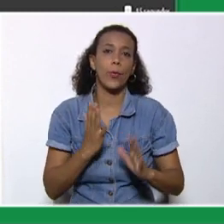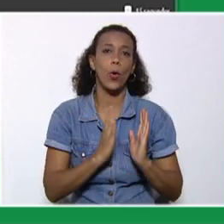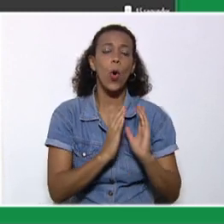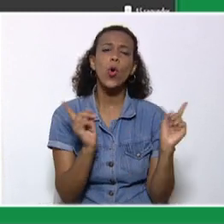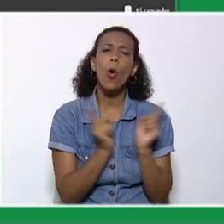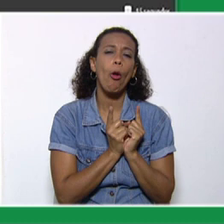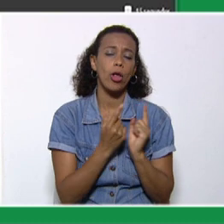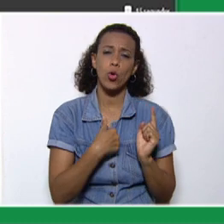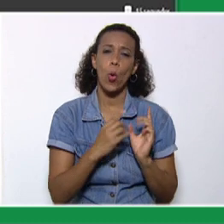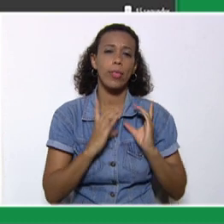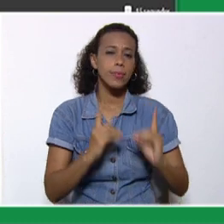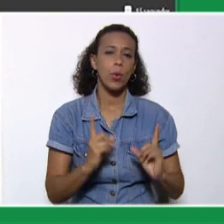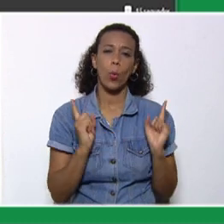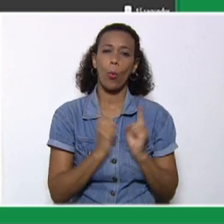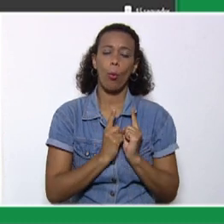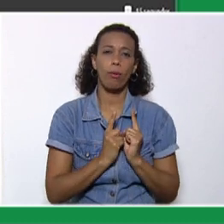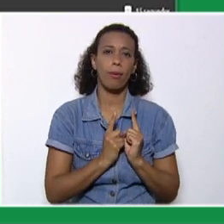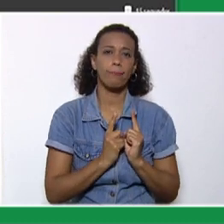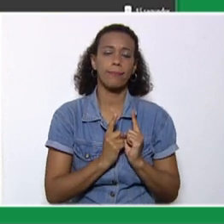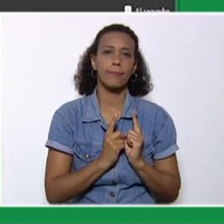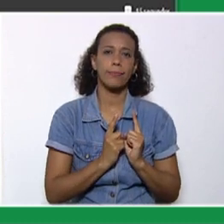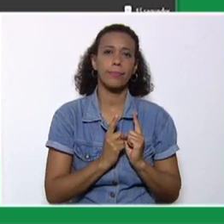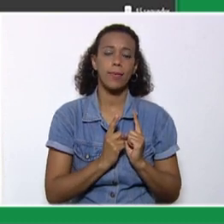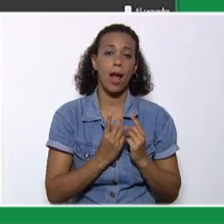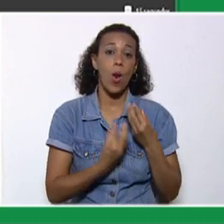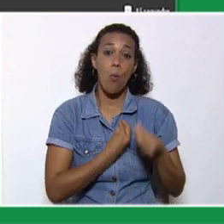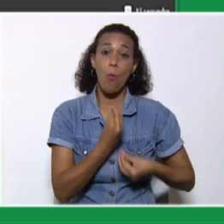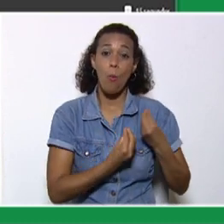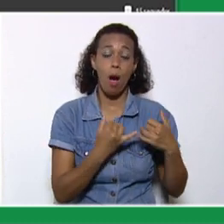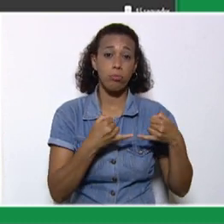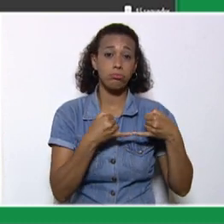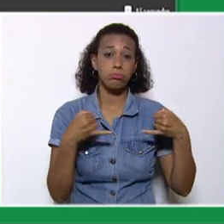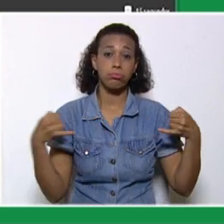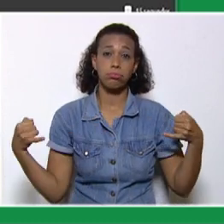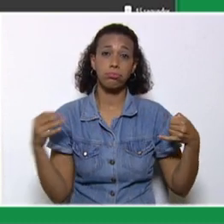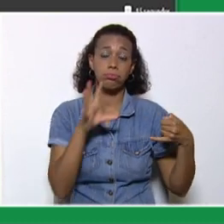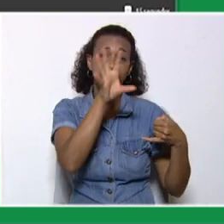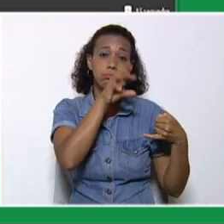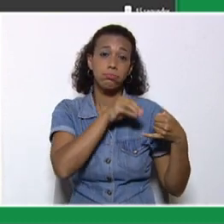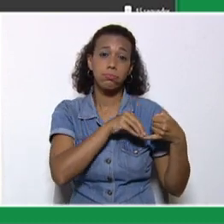transición corta. De igual manera lo hago